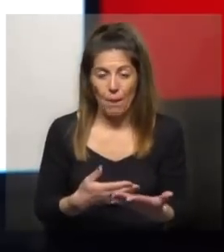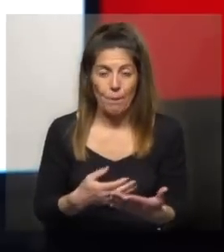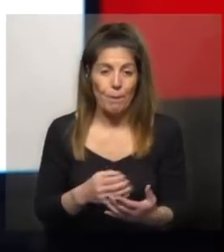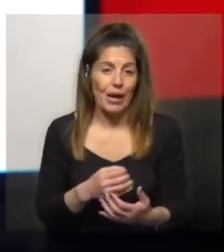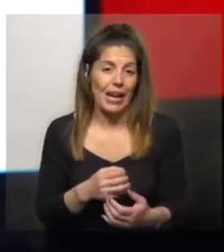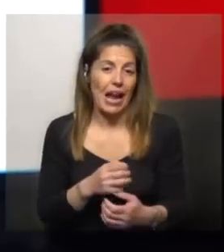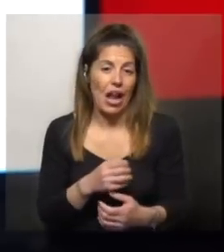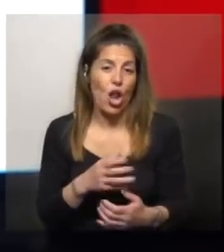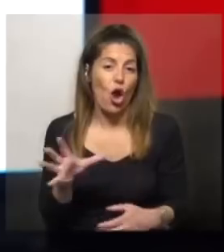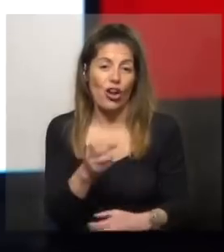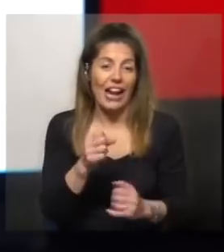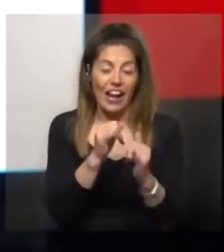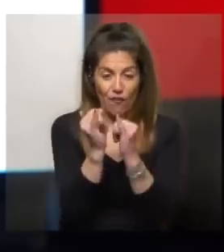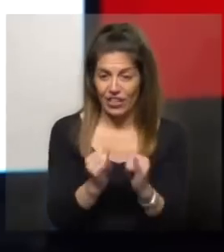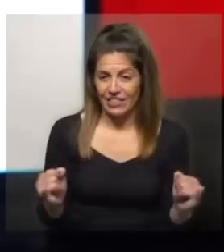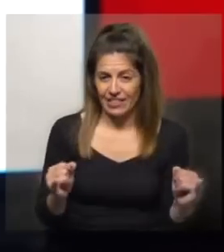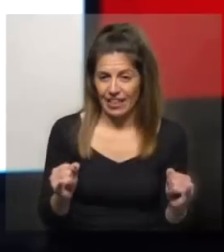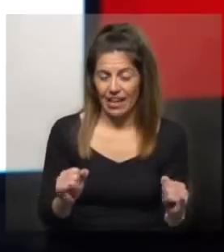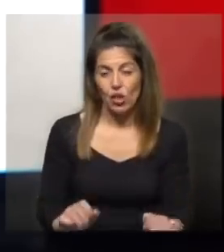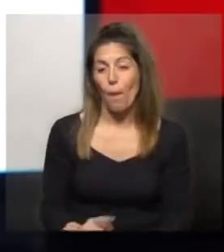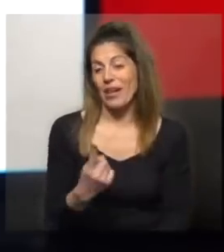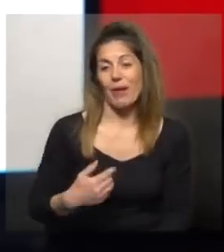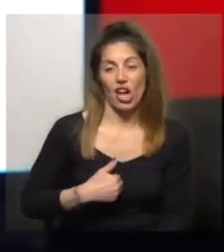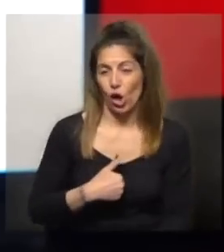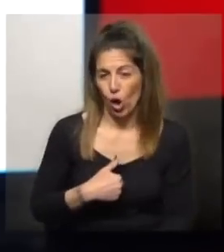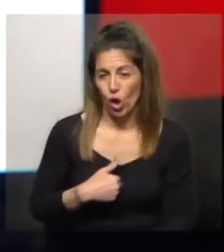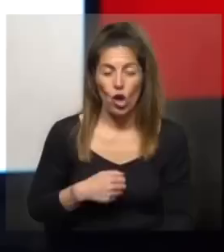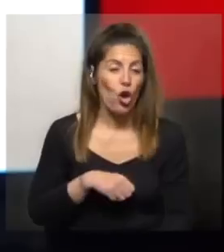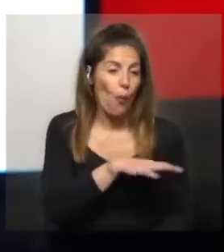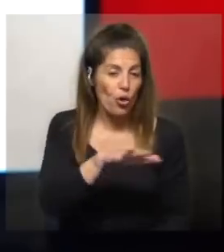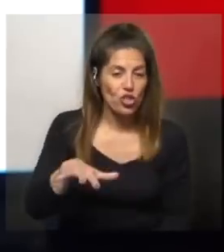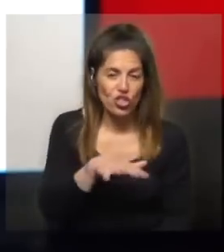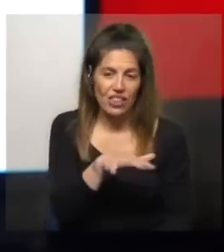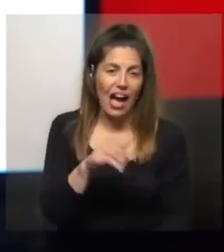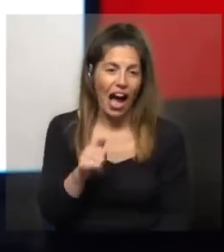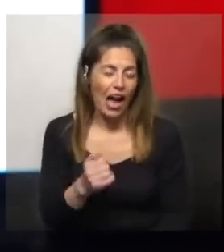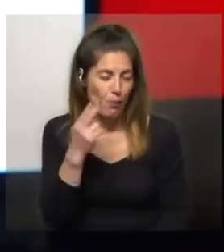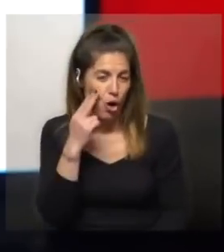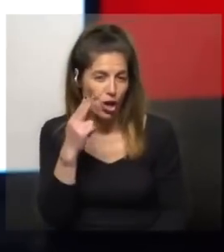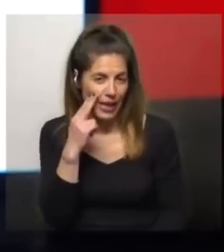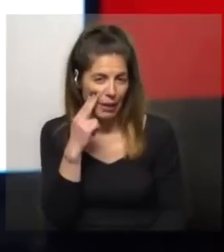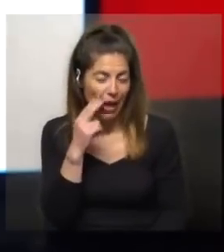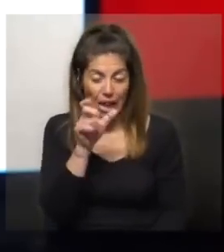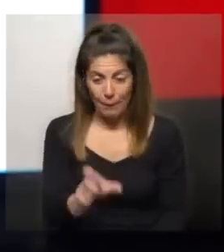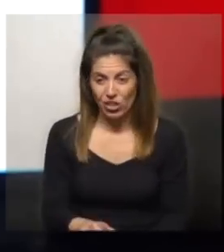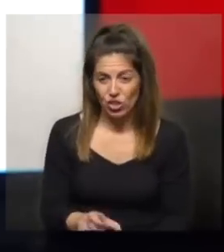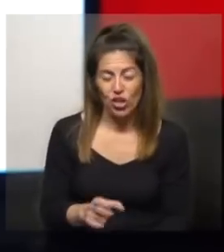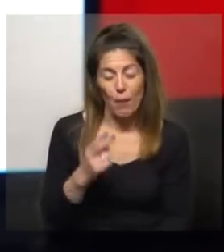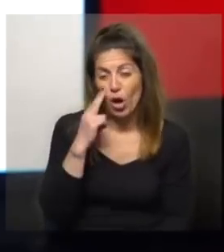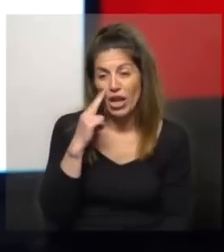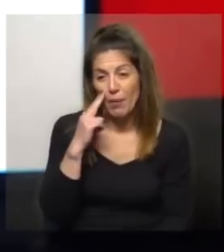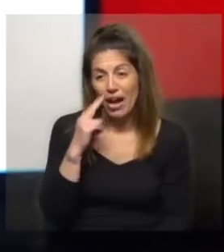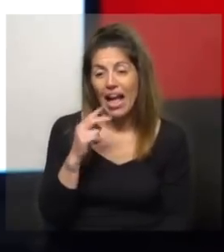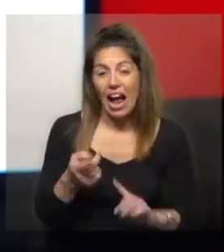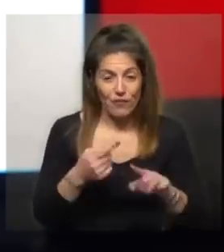felicidad no O sea ese para mí es su primer rol o sea como sociedad tenemos tensiones somos complejos somos complejos a las personas somos complejos vincularmente